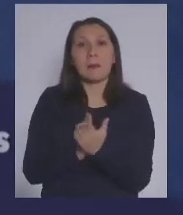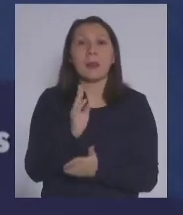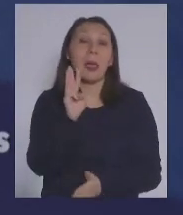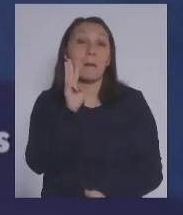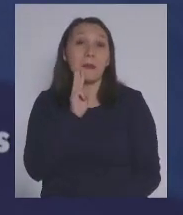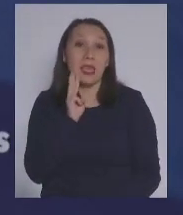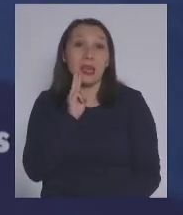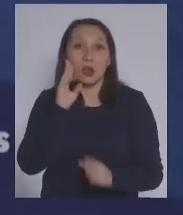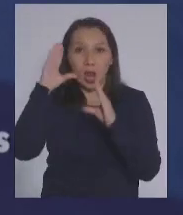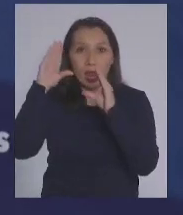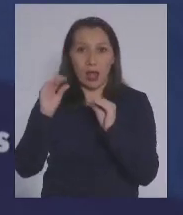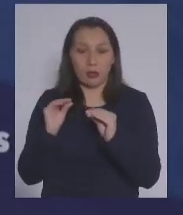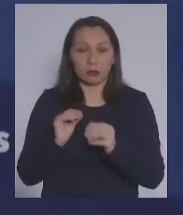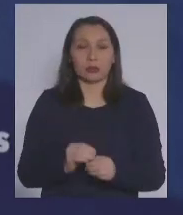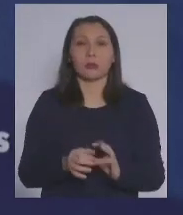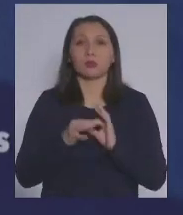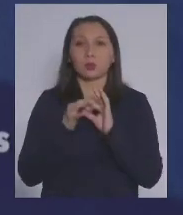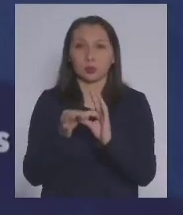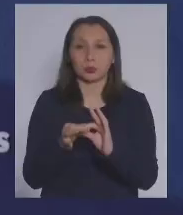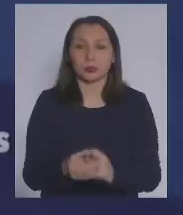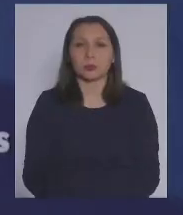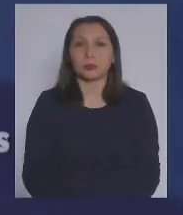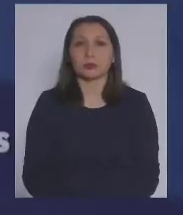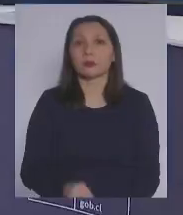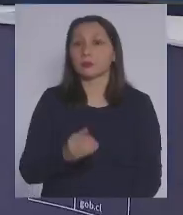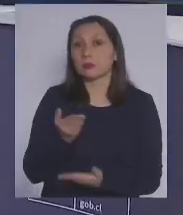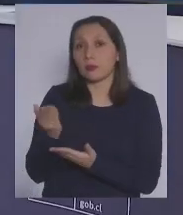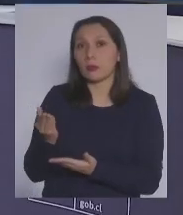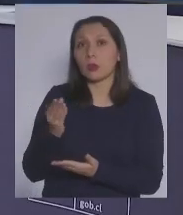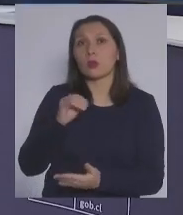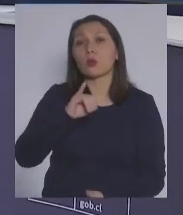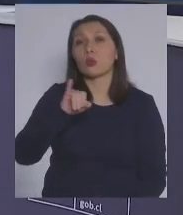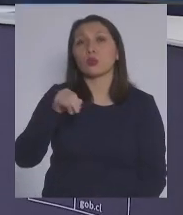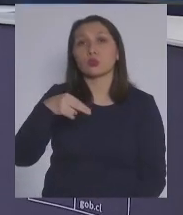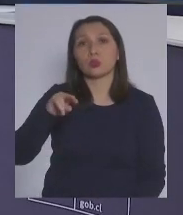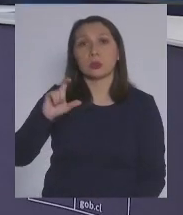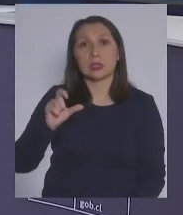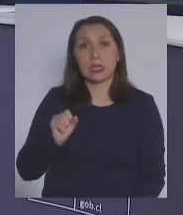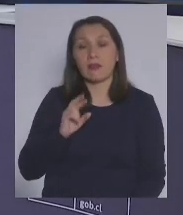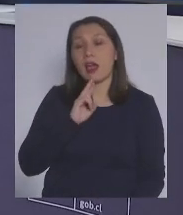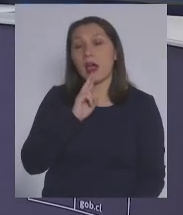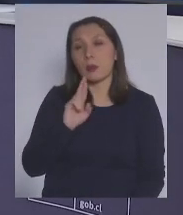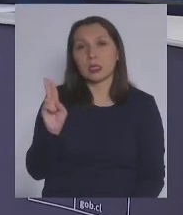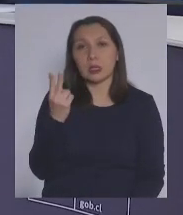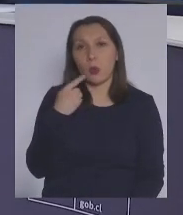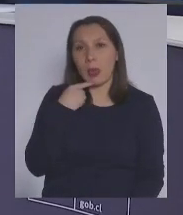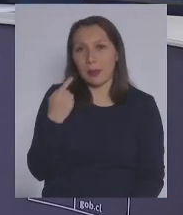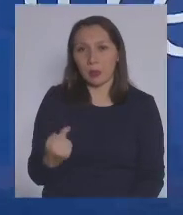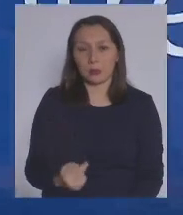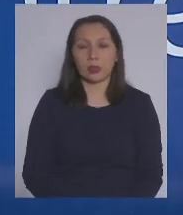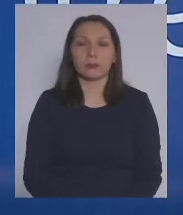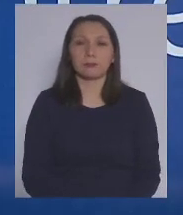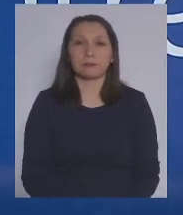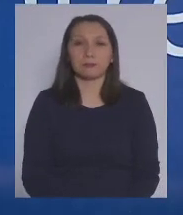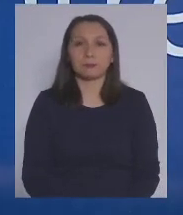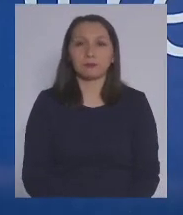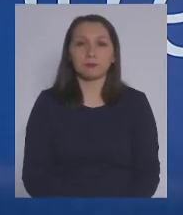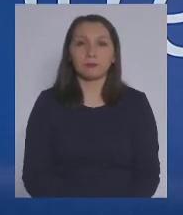en la noche muchas gracias arturo zúñiga contestar a la segunda pregunta suya